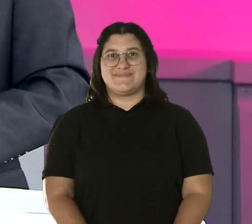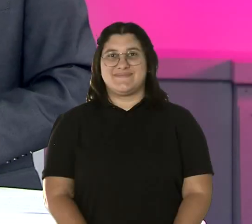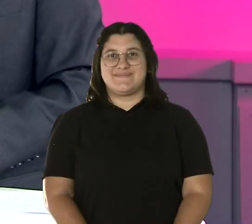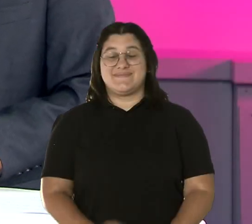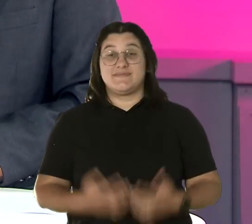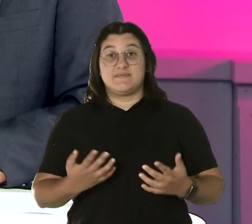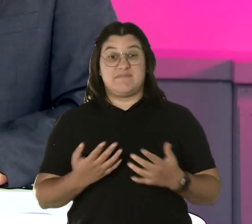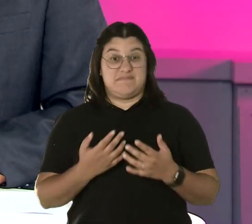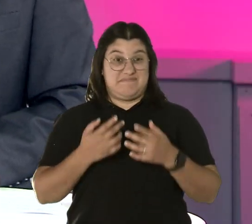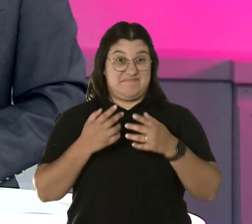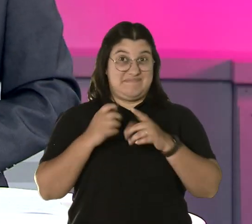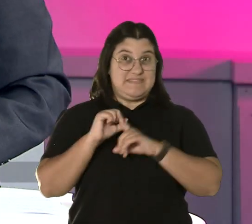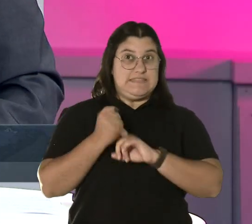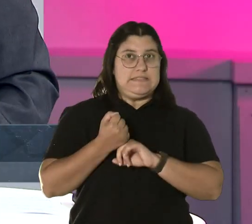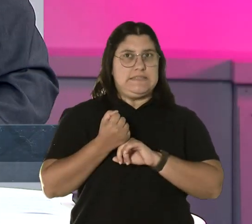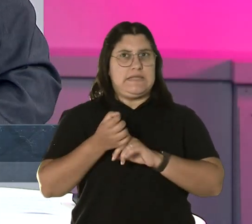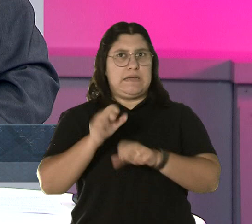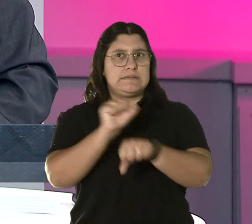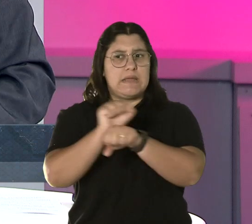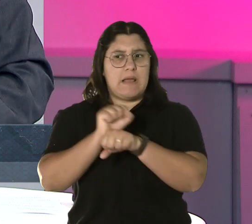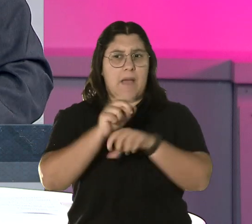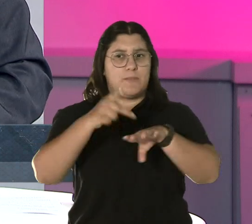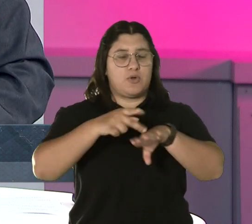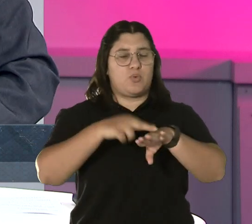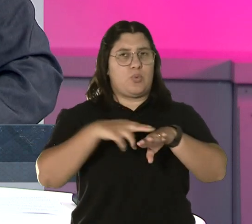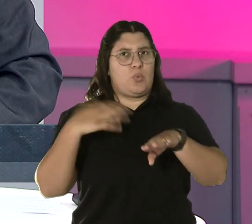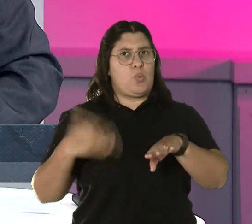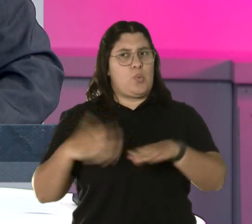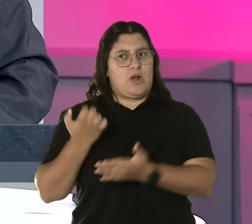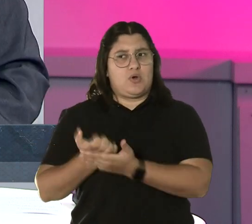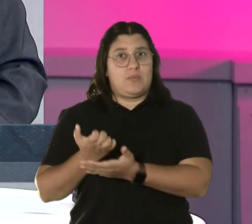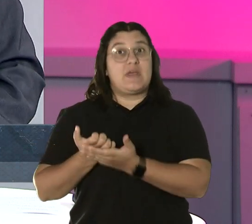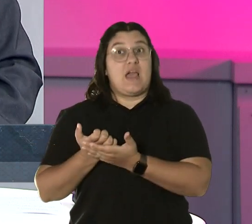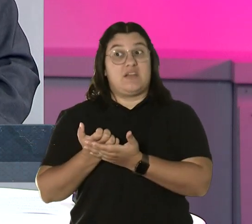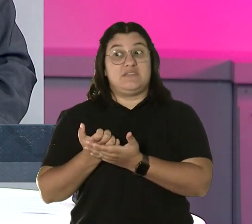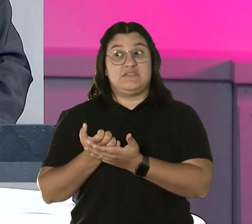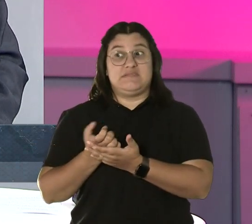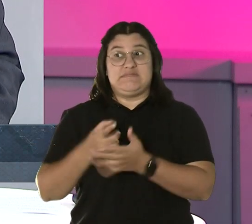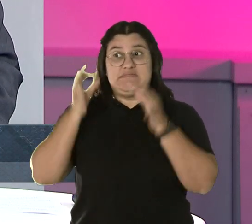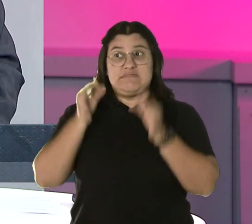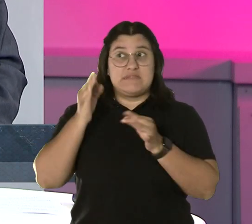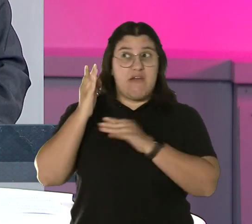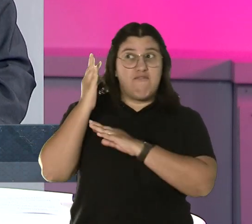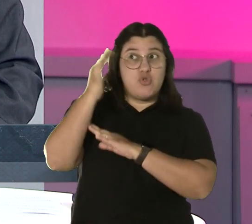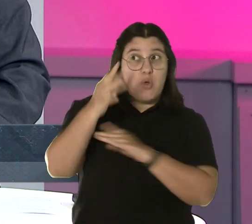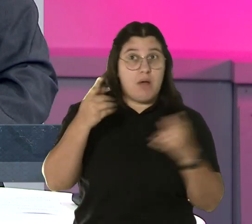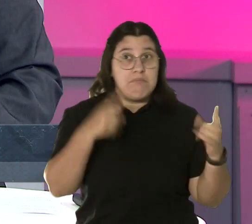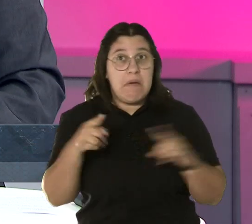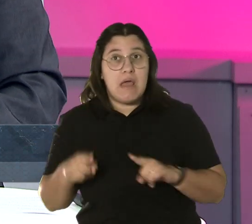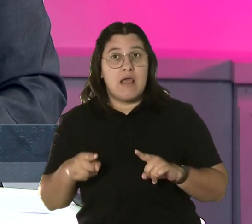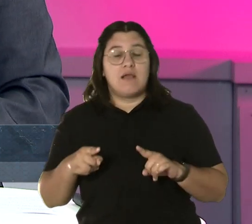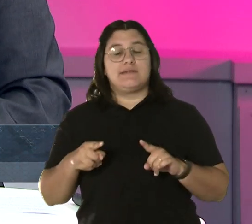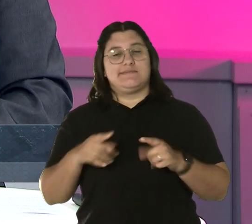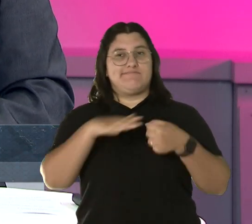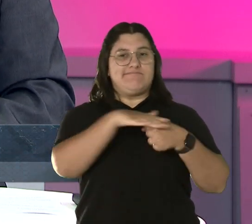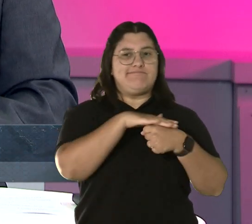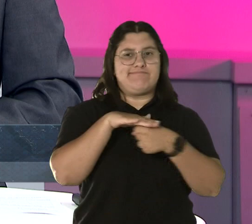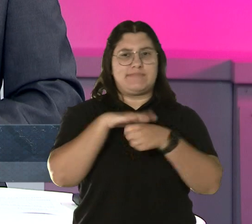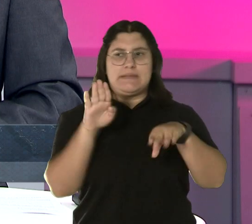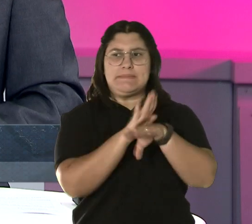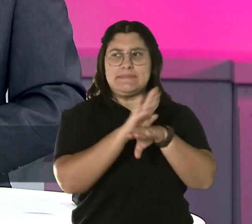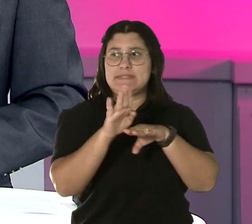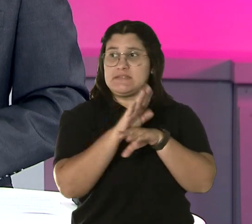La situación de empleo en Puerto Rico es un barómetro económico que define mucho los proyectos a realizarse, mientras unos sectores comerciales